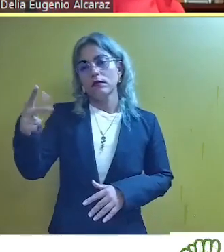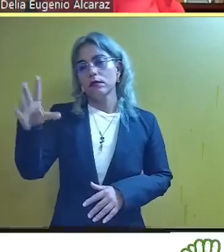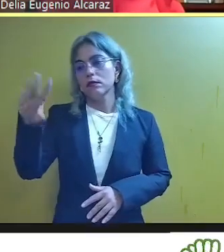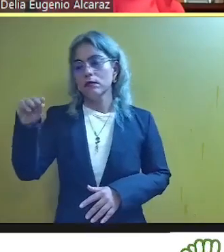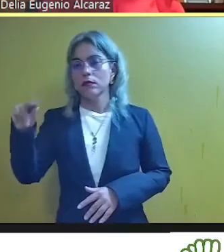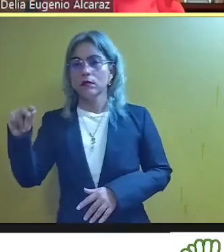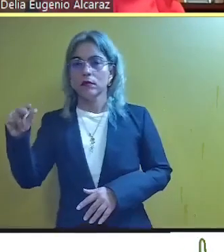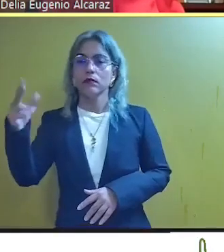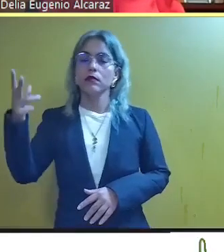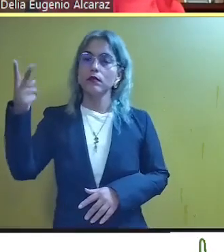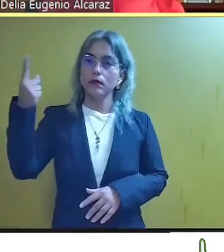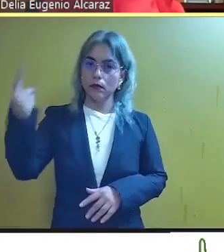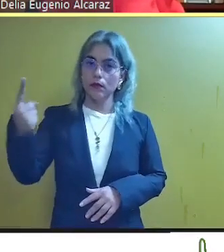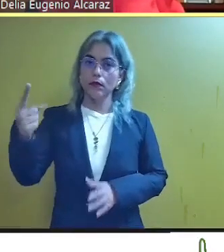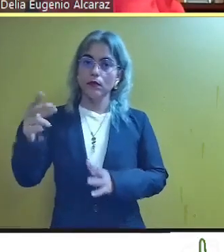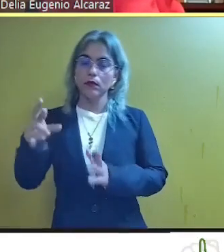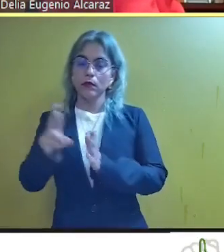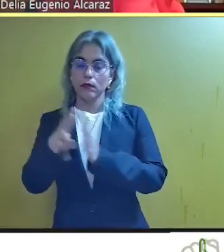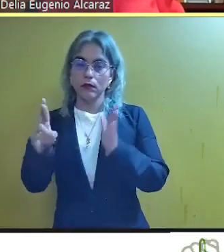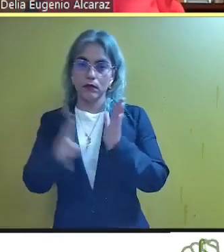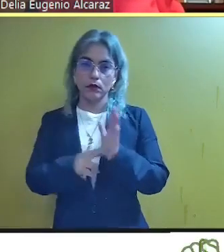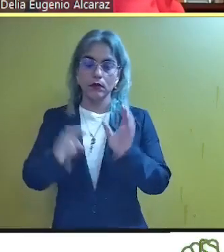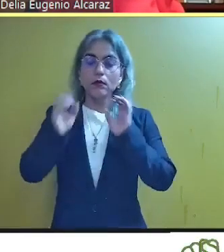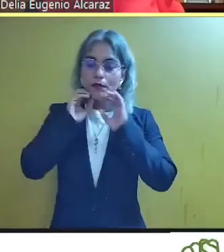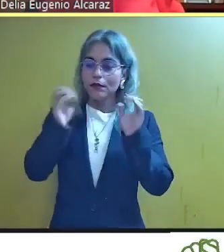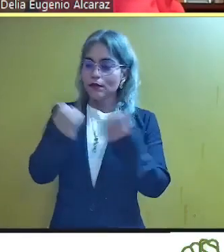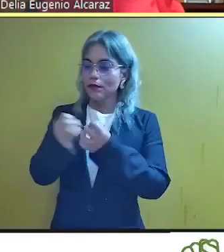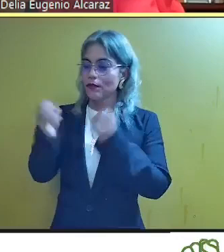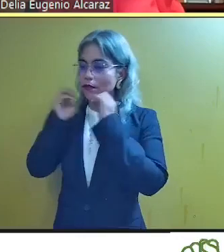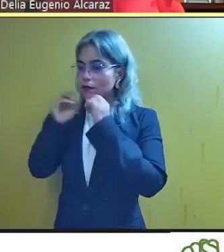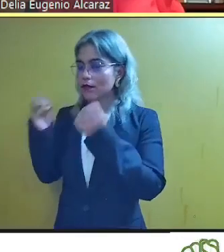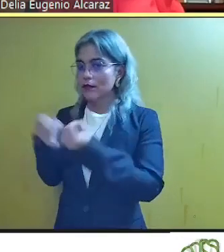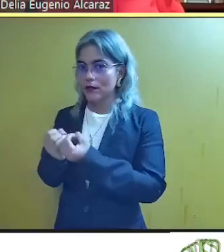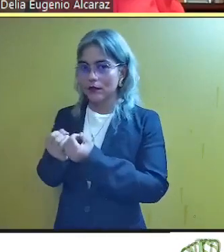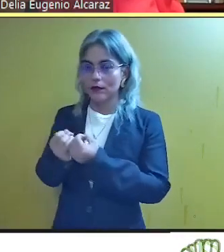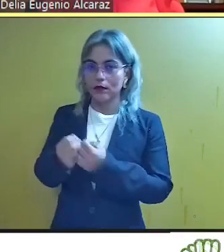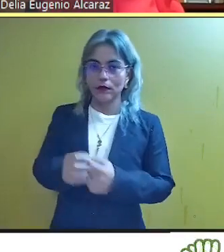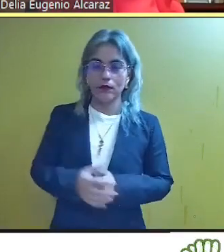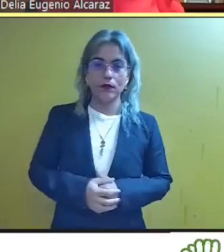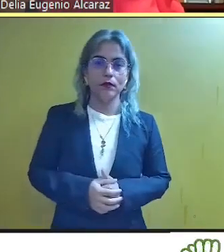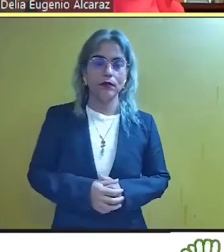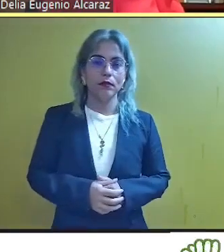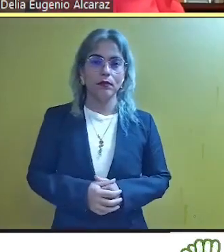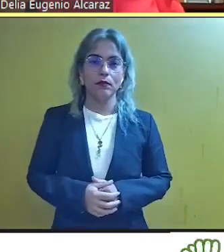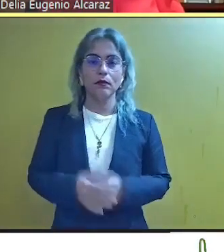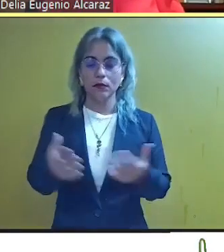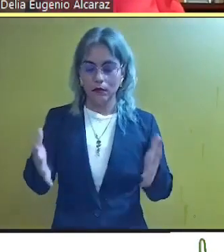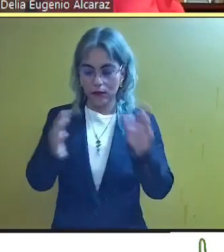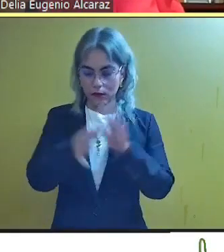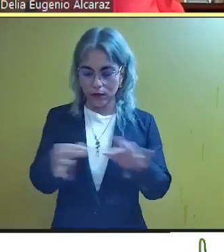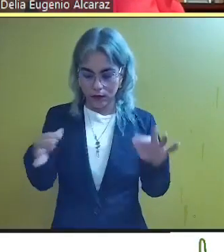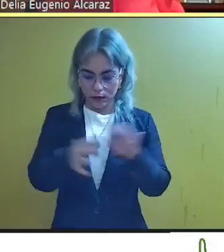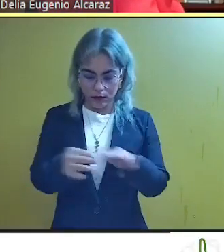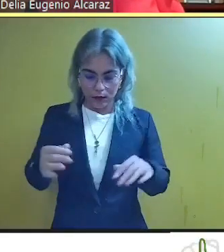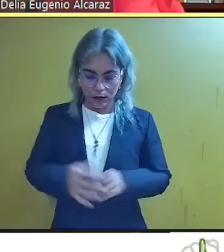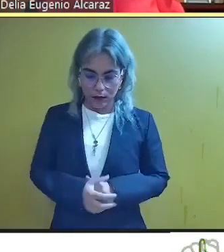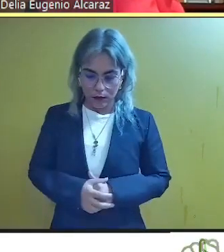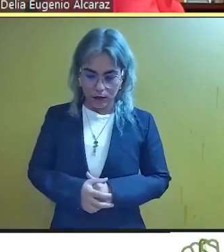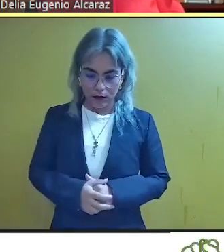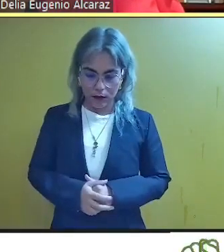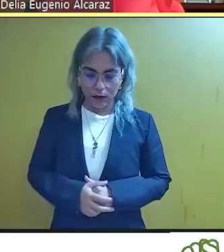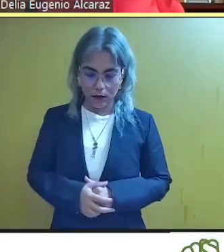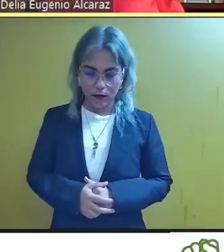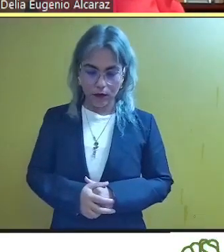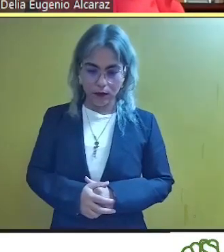del reglamento de organismos estatales y municipales, manifiesto lo siguiente. De conformidad con